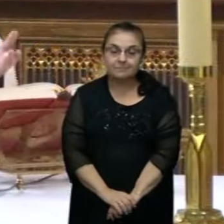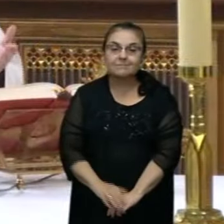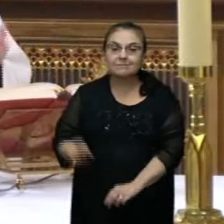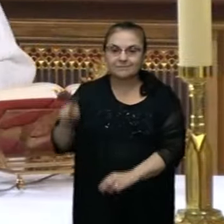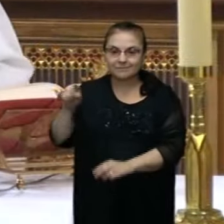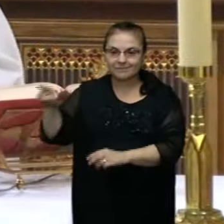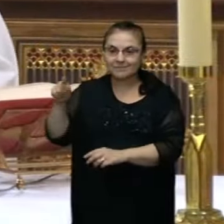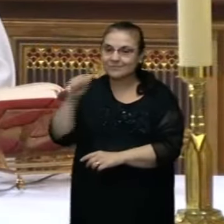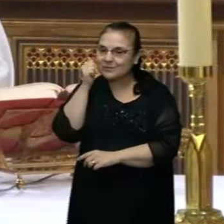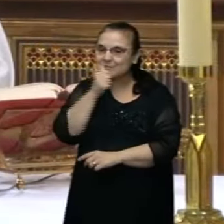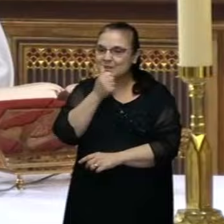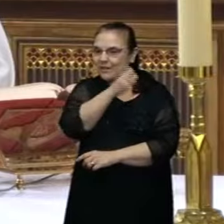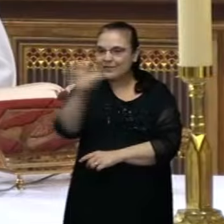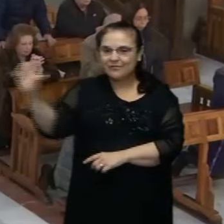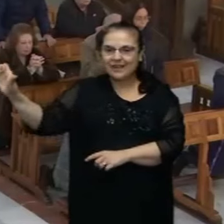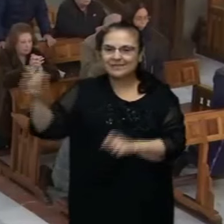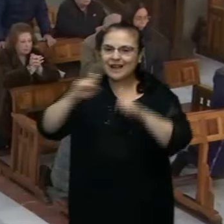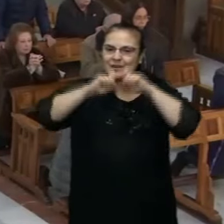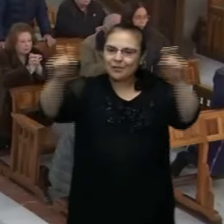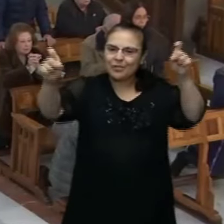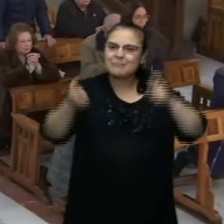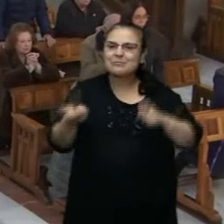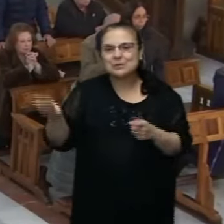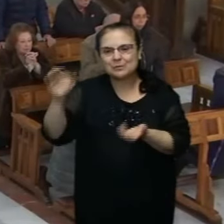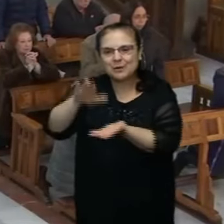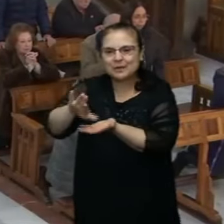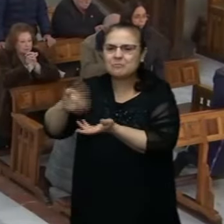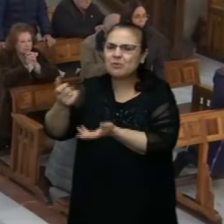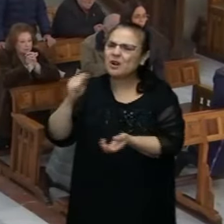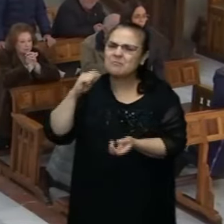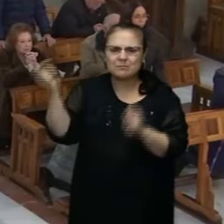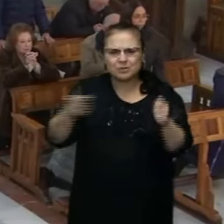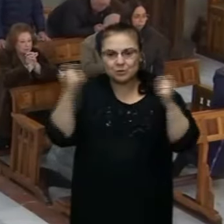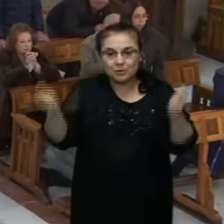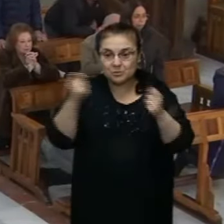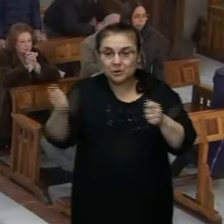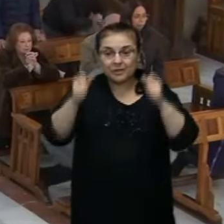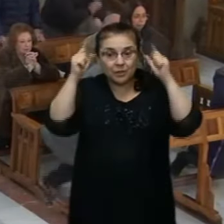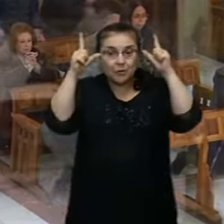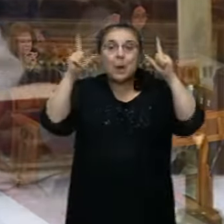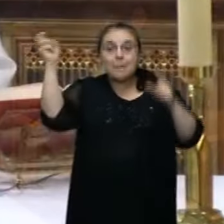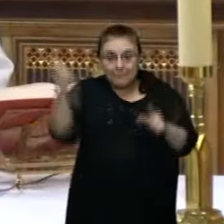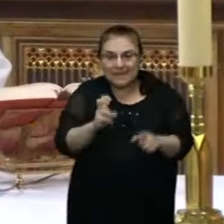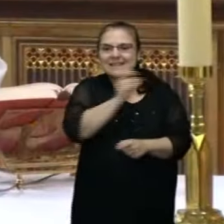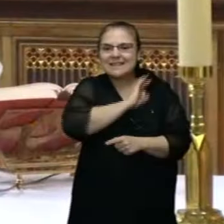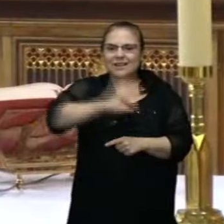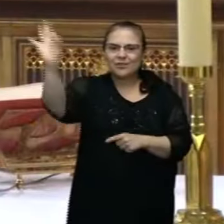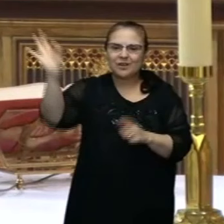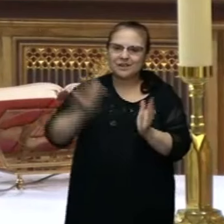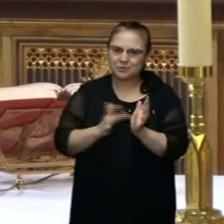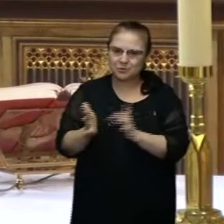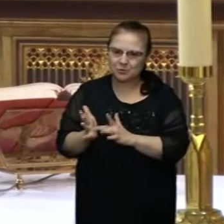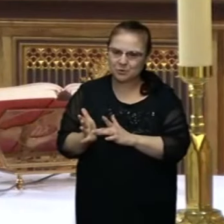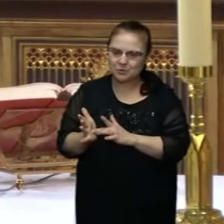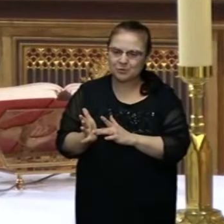Este es el misterio de la fe. Anunciamos tu muerte, proclamamos tu resurrección. Ven, Señor Jesús.